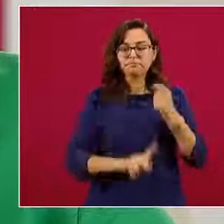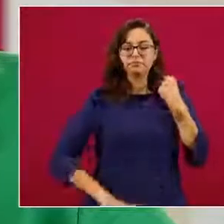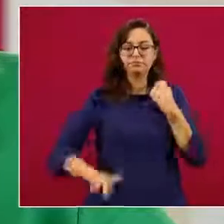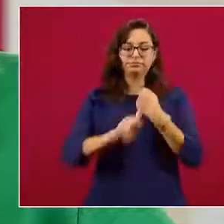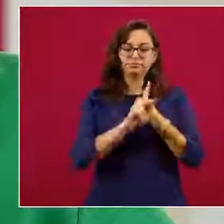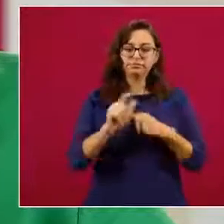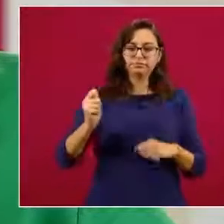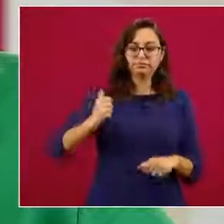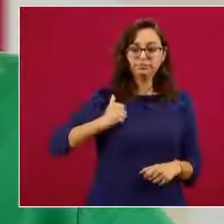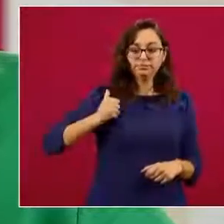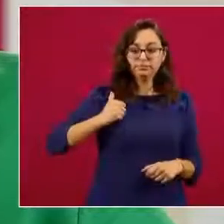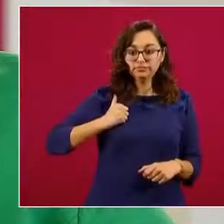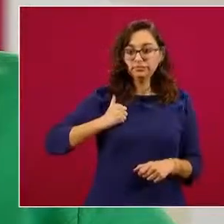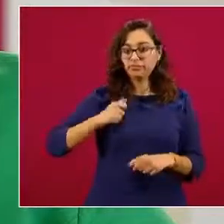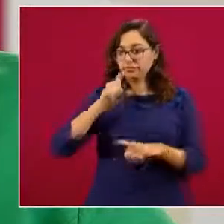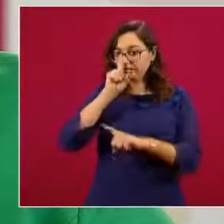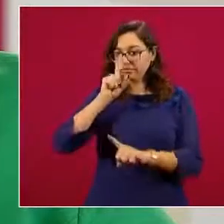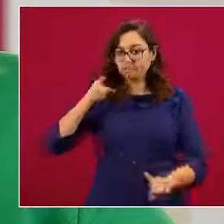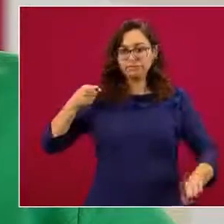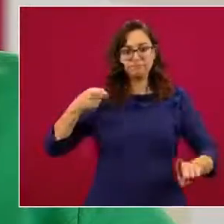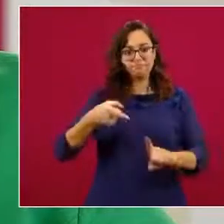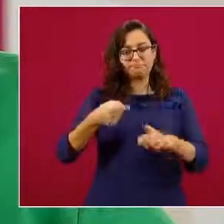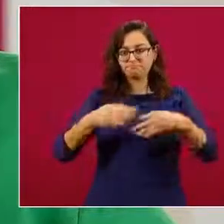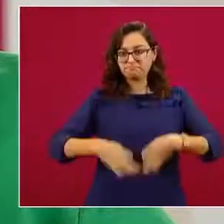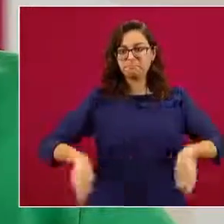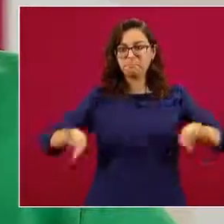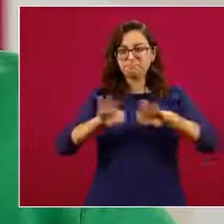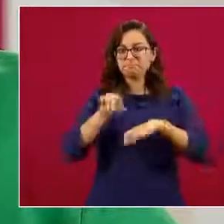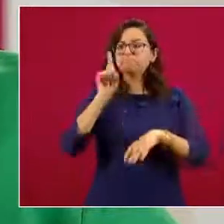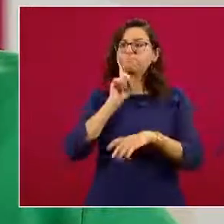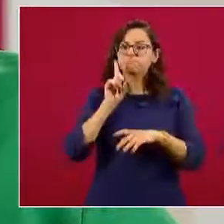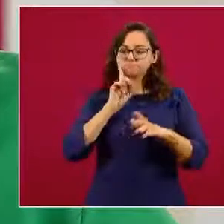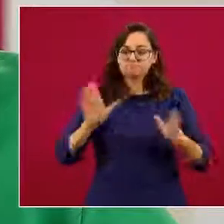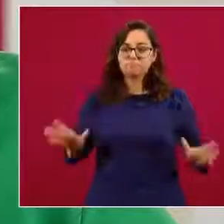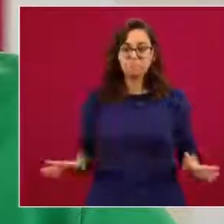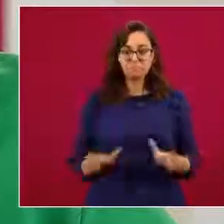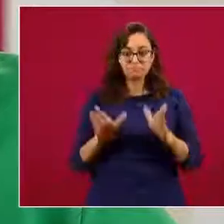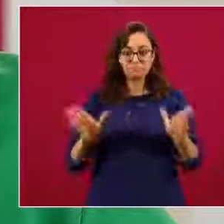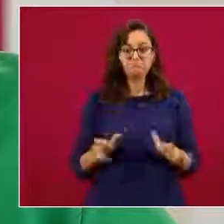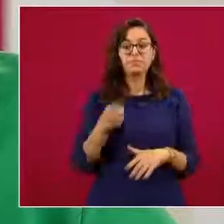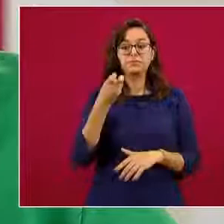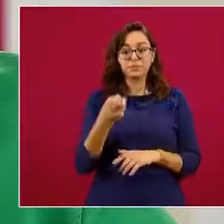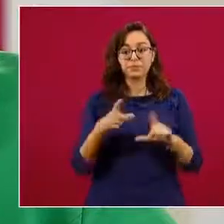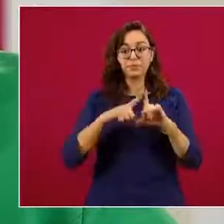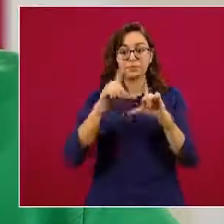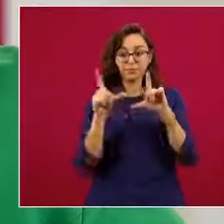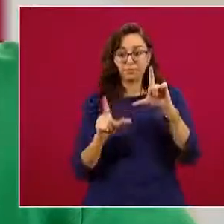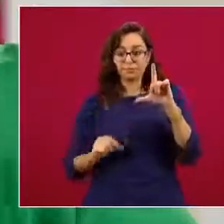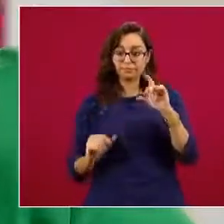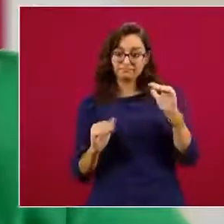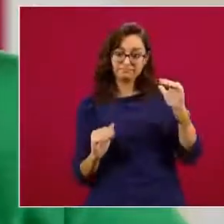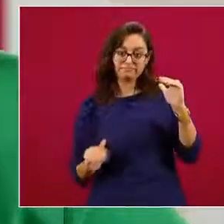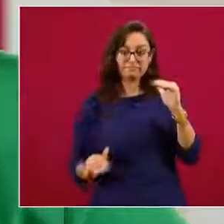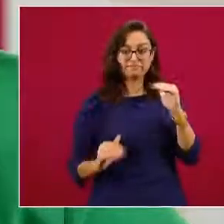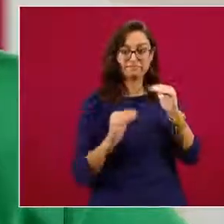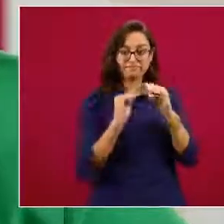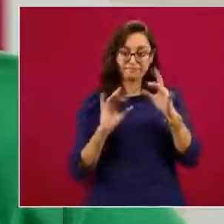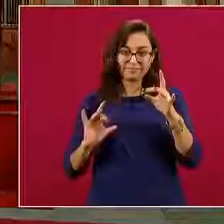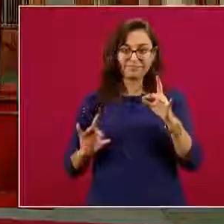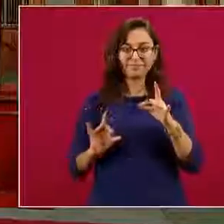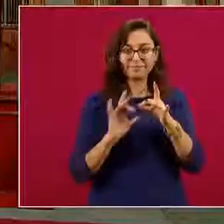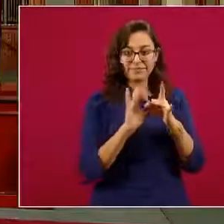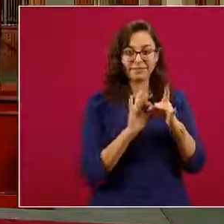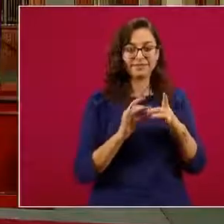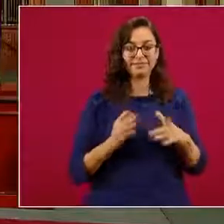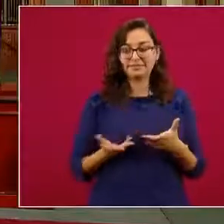donde este es un tema central de la política pública. Entonces, estamos alineando también políticas públicas. Y ahora sí te voy a dejar. Perdón.